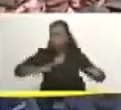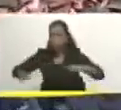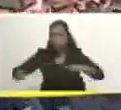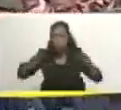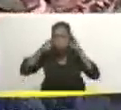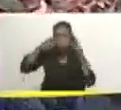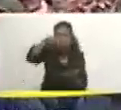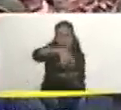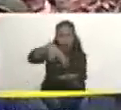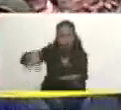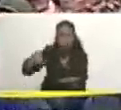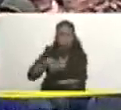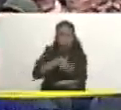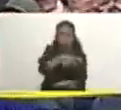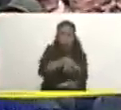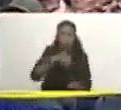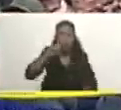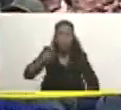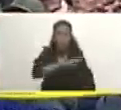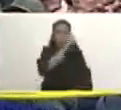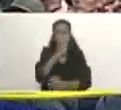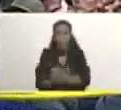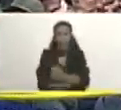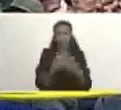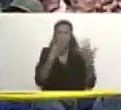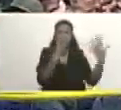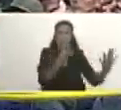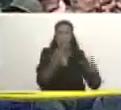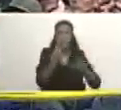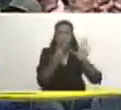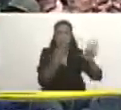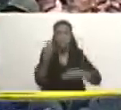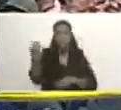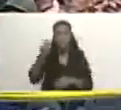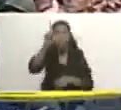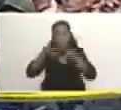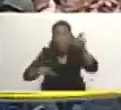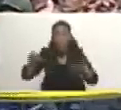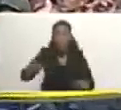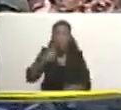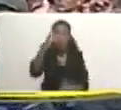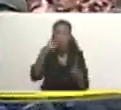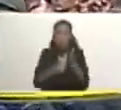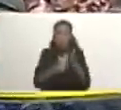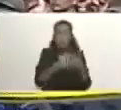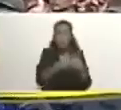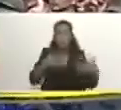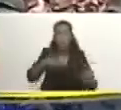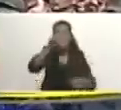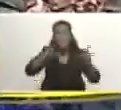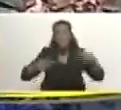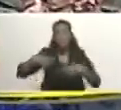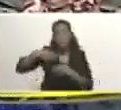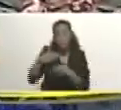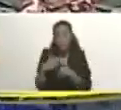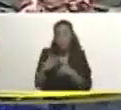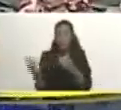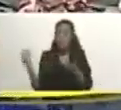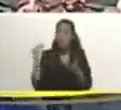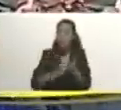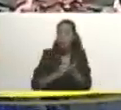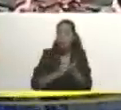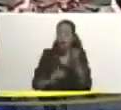regionales, llevando el pie de fuerza de 960 hombres a 11.000 efectivos militares, además de